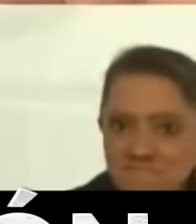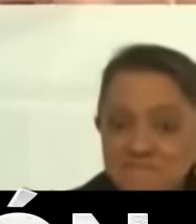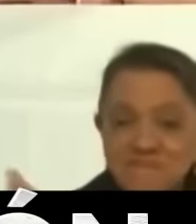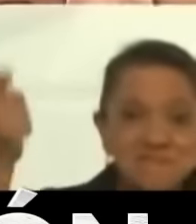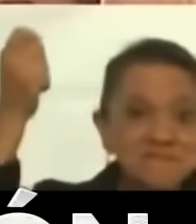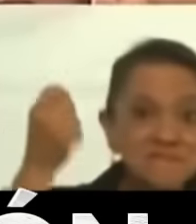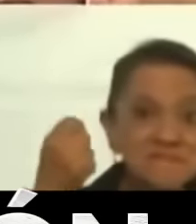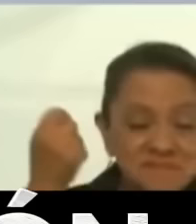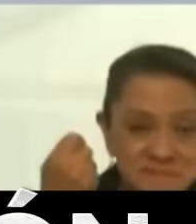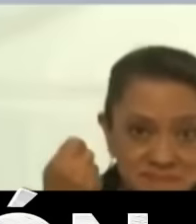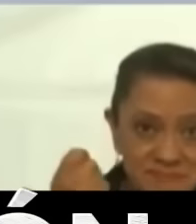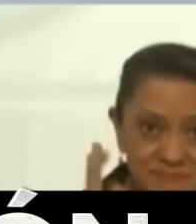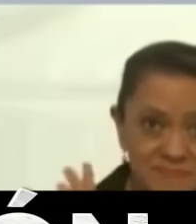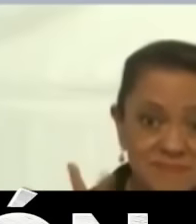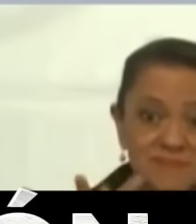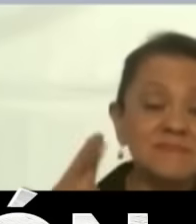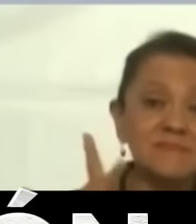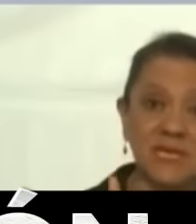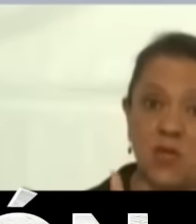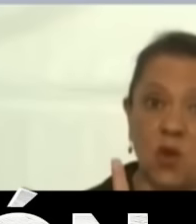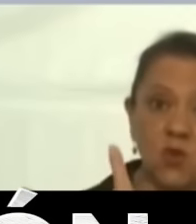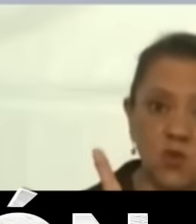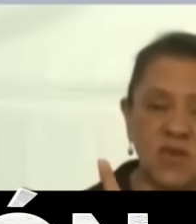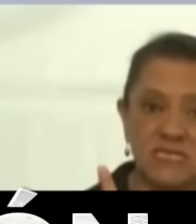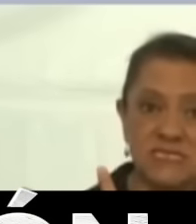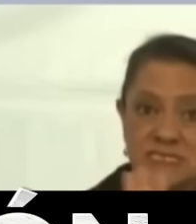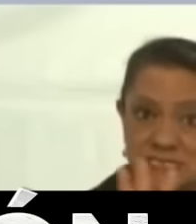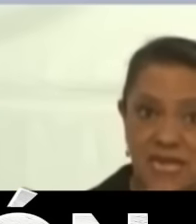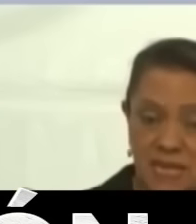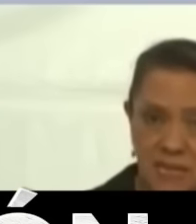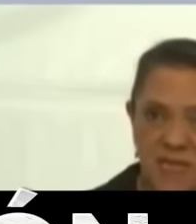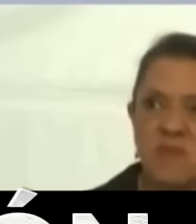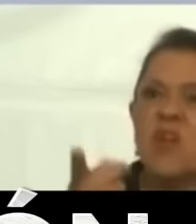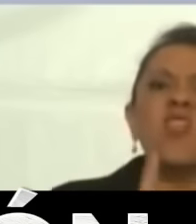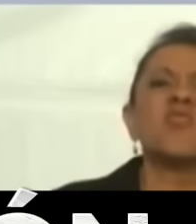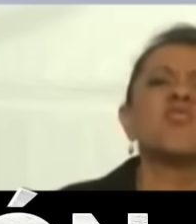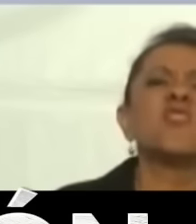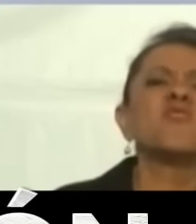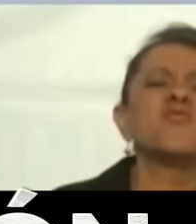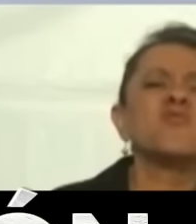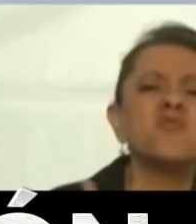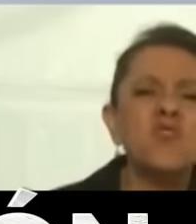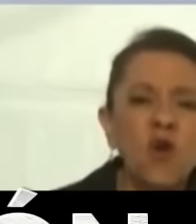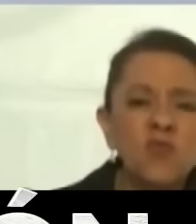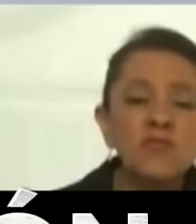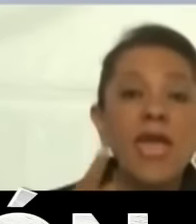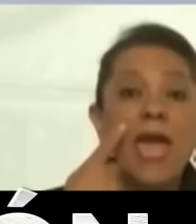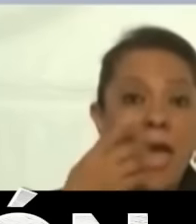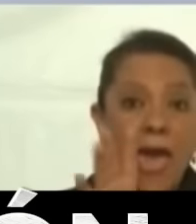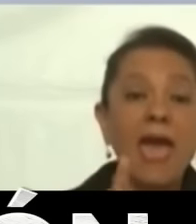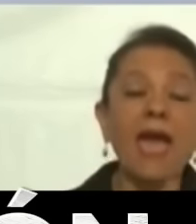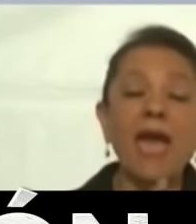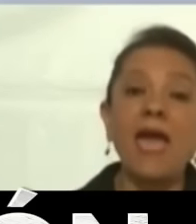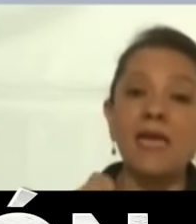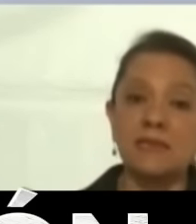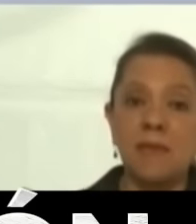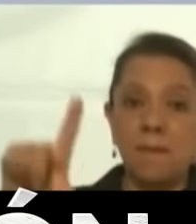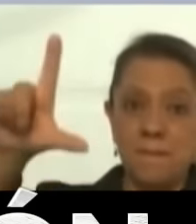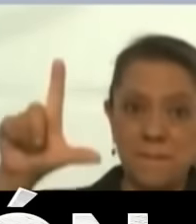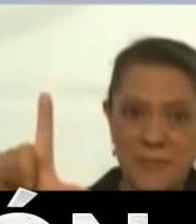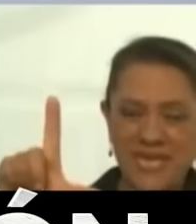¿Dónde nos vamos a registrar? Bueno, pues en la página de la Secretaría de